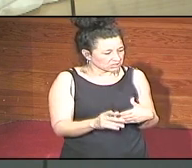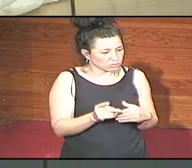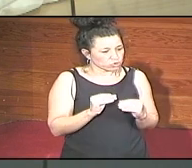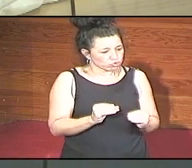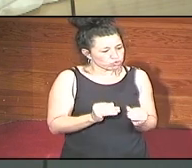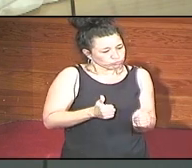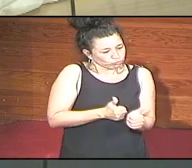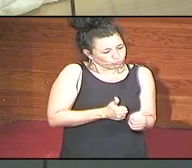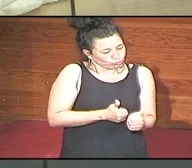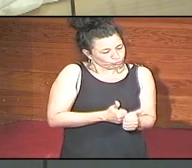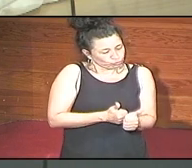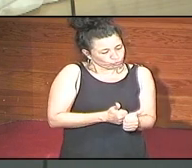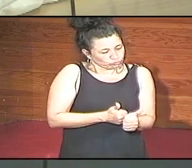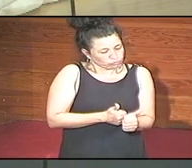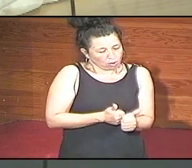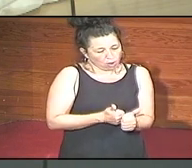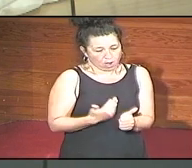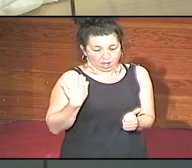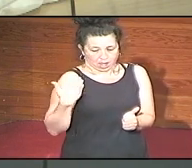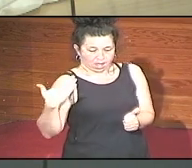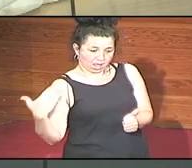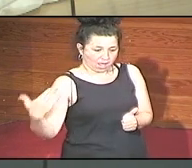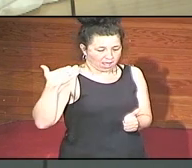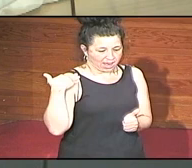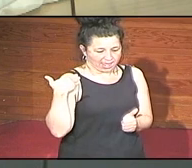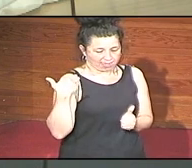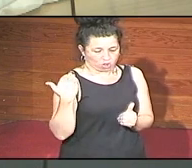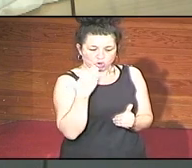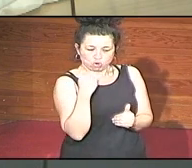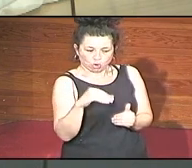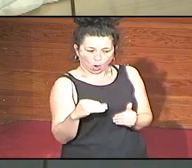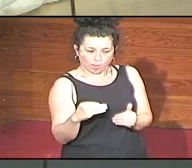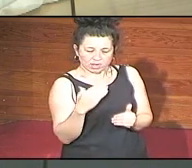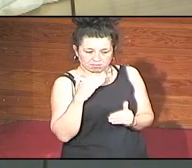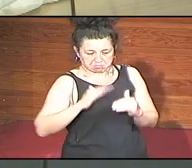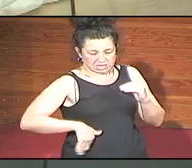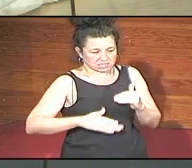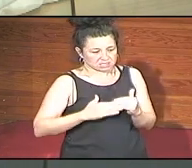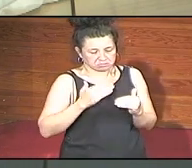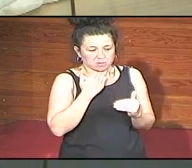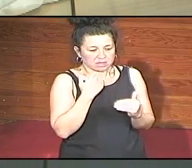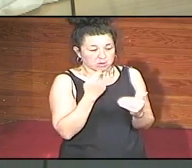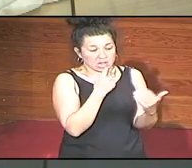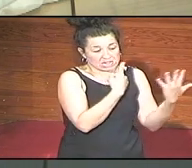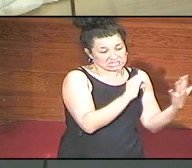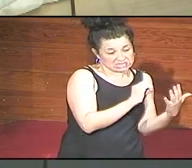tipo que había sido su aliado de siempre más joven que él 20 años más joven que él pero tenía 60